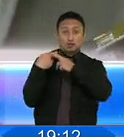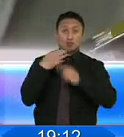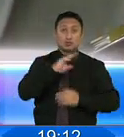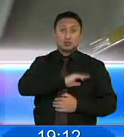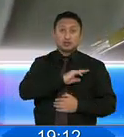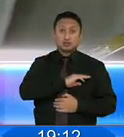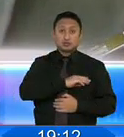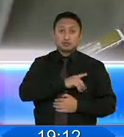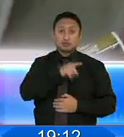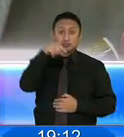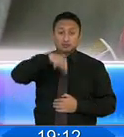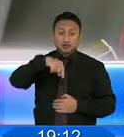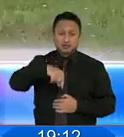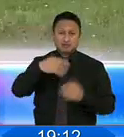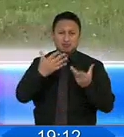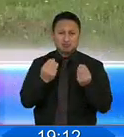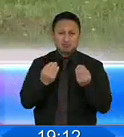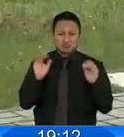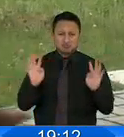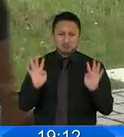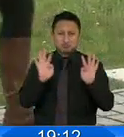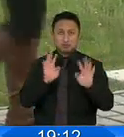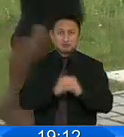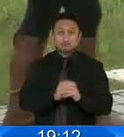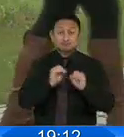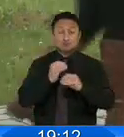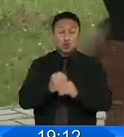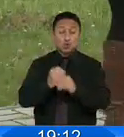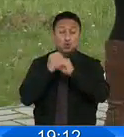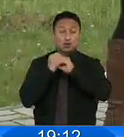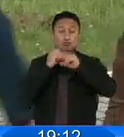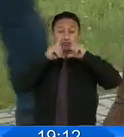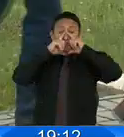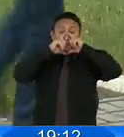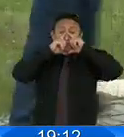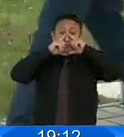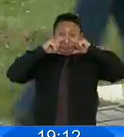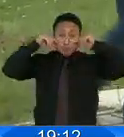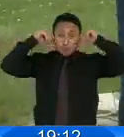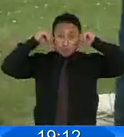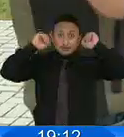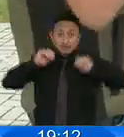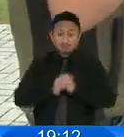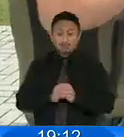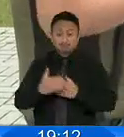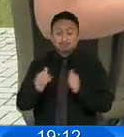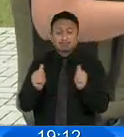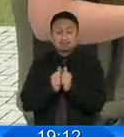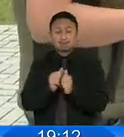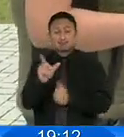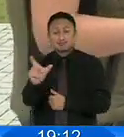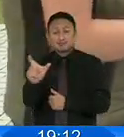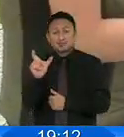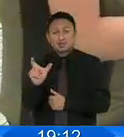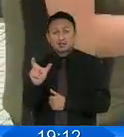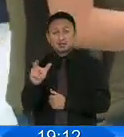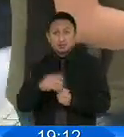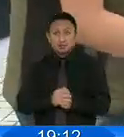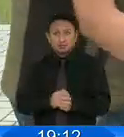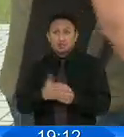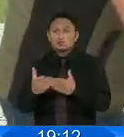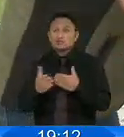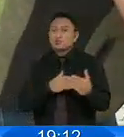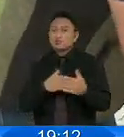genera aglomeración. El uso obligatorio de la mascarilla cubriendo nariz y boca y portar la cédula de identidad, sin importar si está o